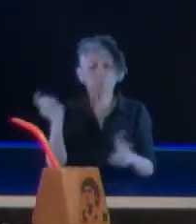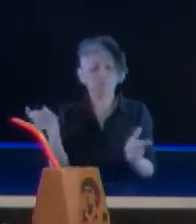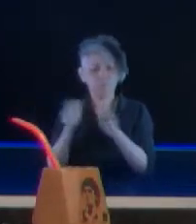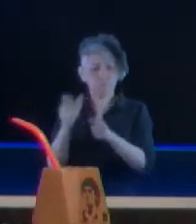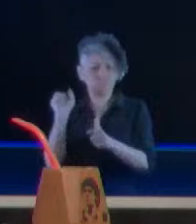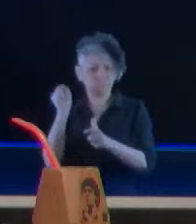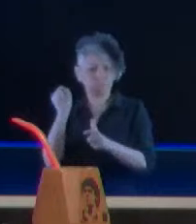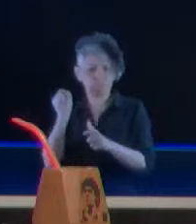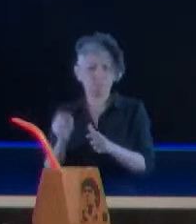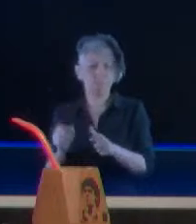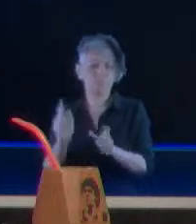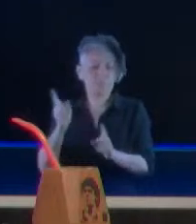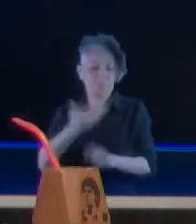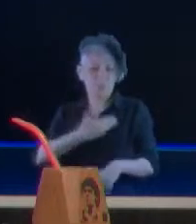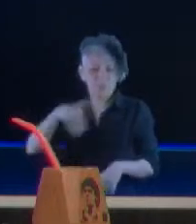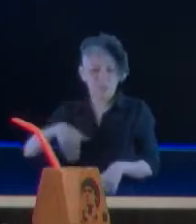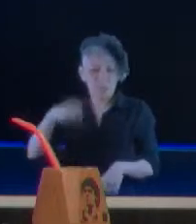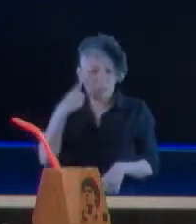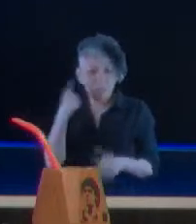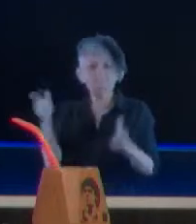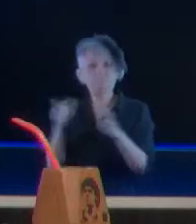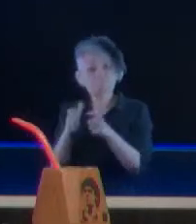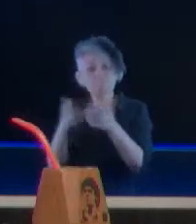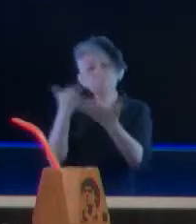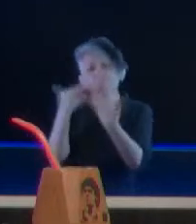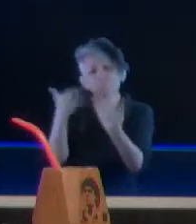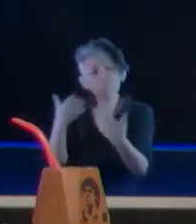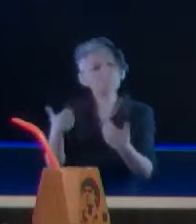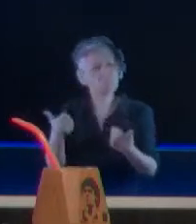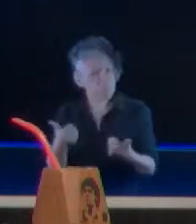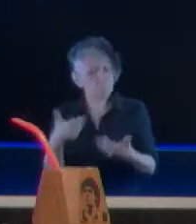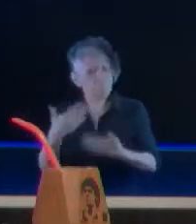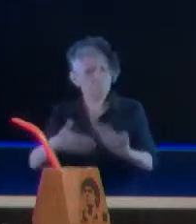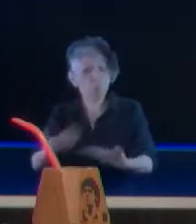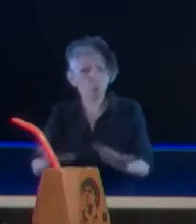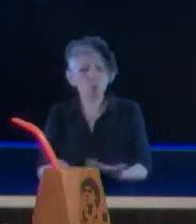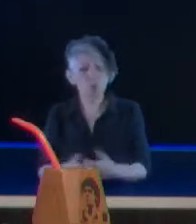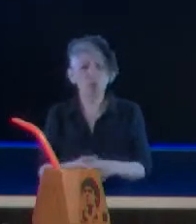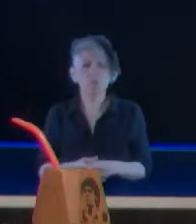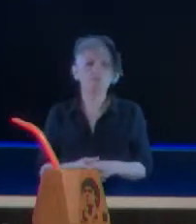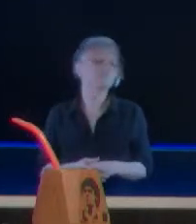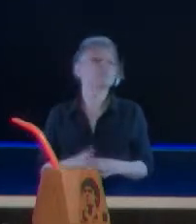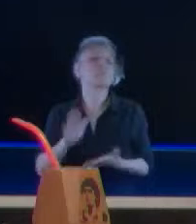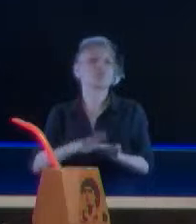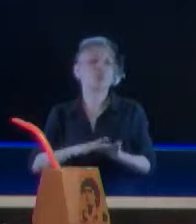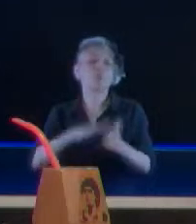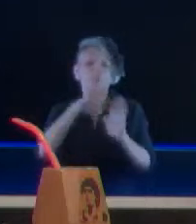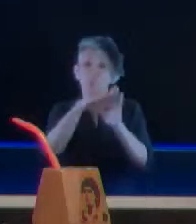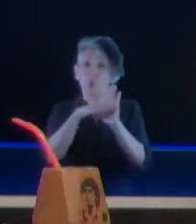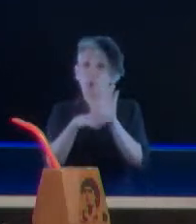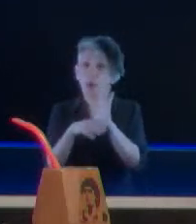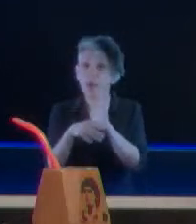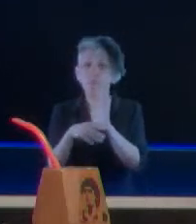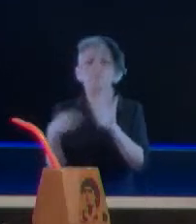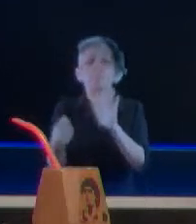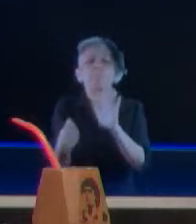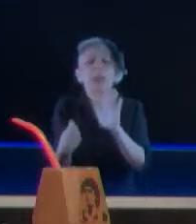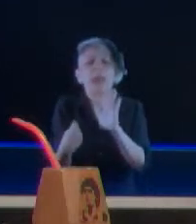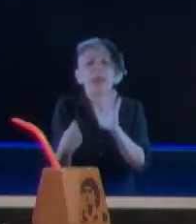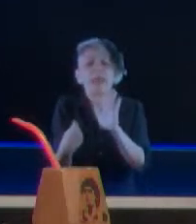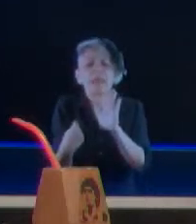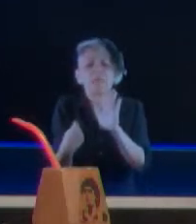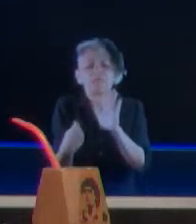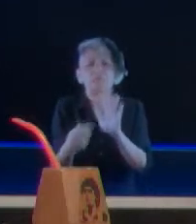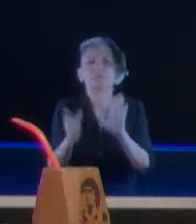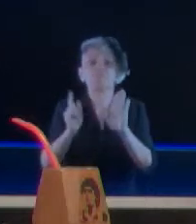¿no? Sí. Es como que fue demasiada expectativa y los anuncios quedaron con sabor a poco, ¿no? Mm.